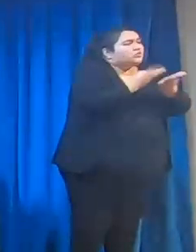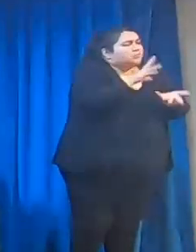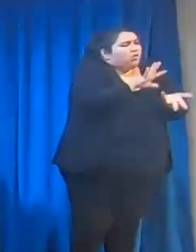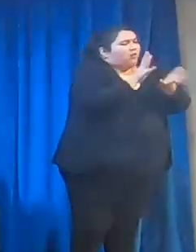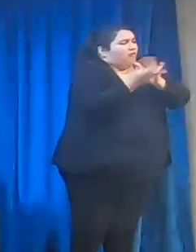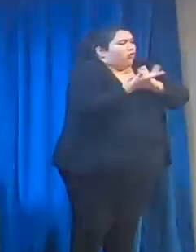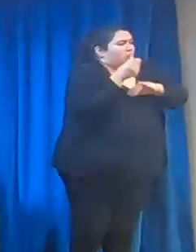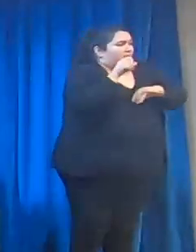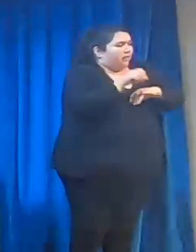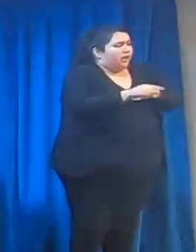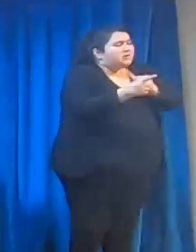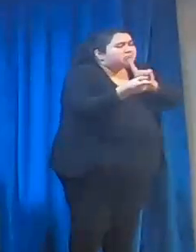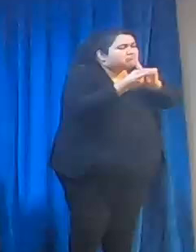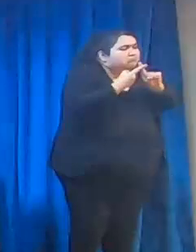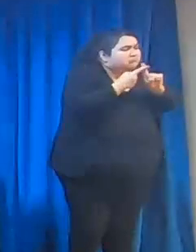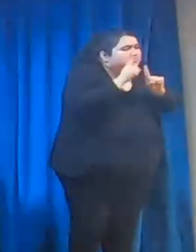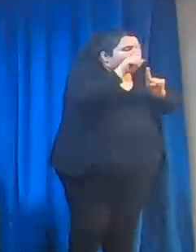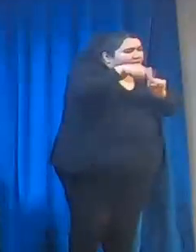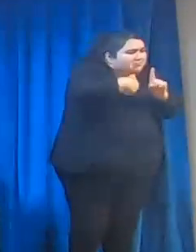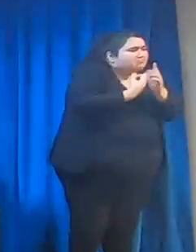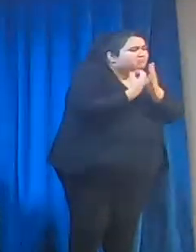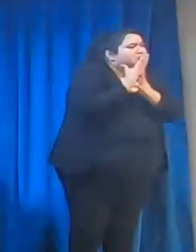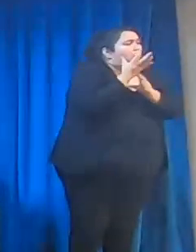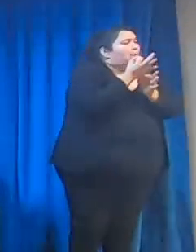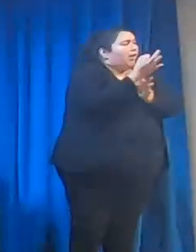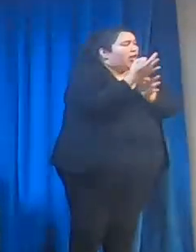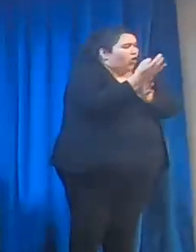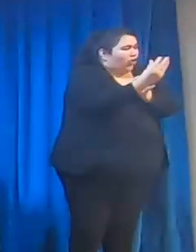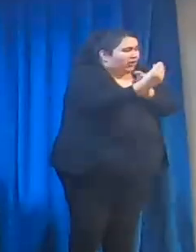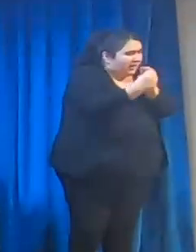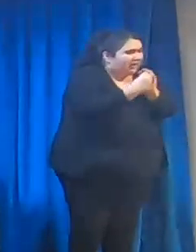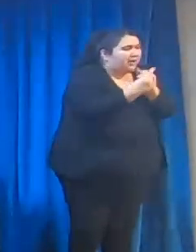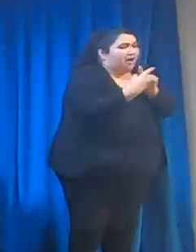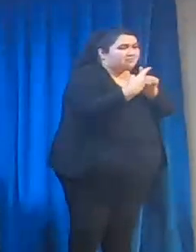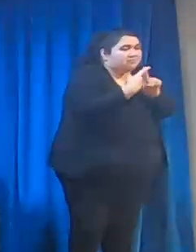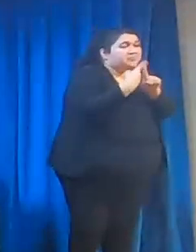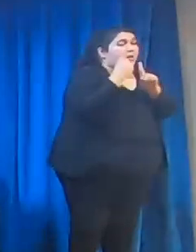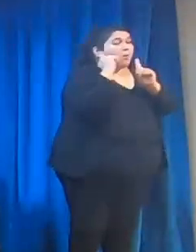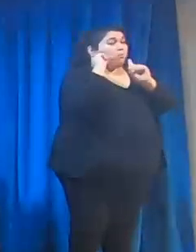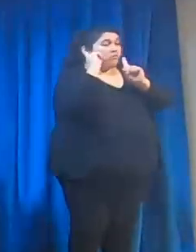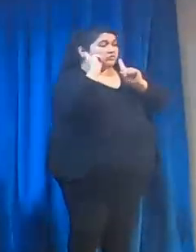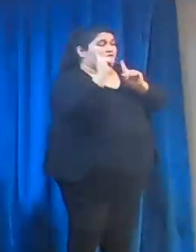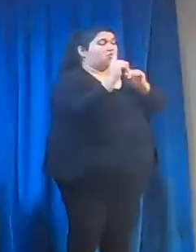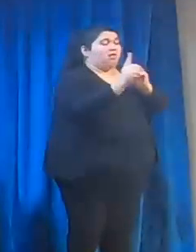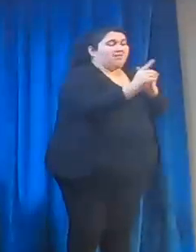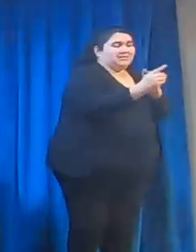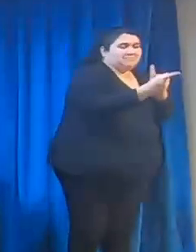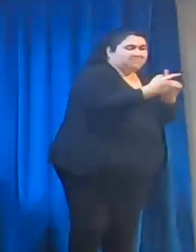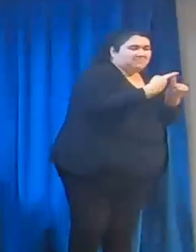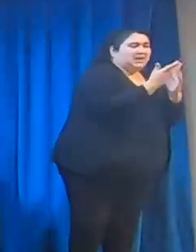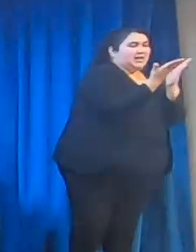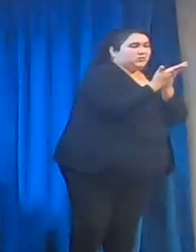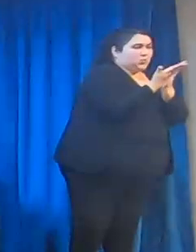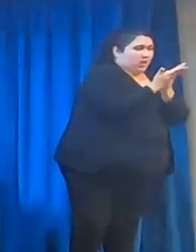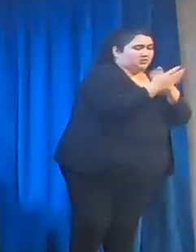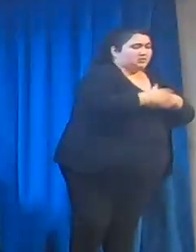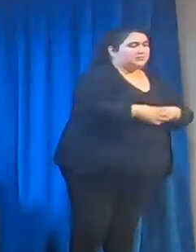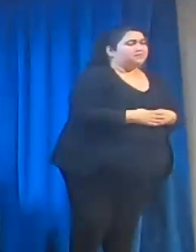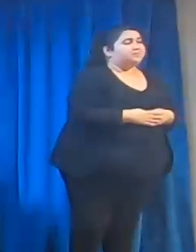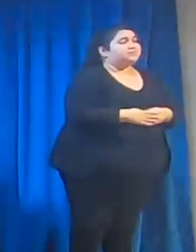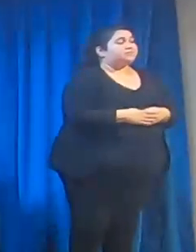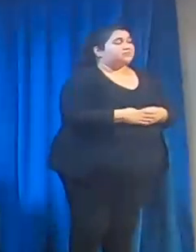en el marco de la relación pedagógica, en el marco de la relación entre profesores y estudiantes. En un